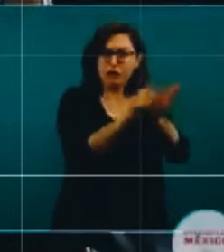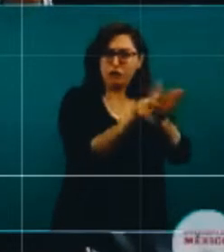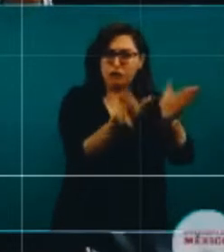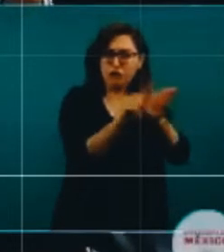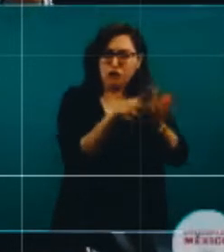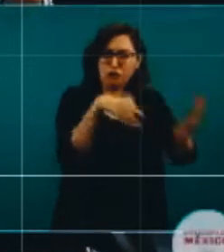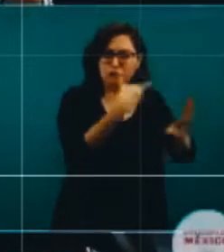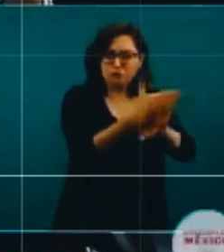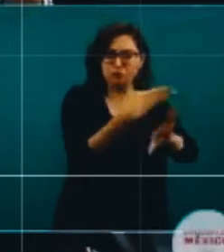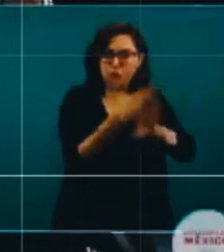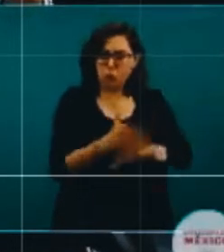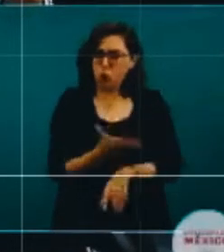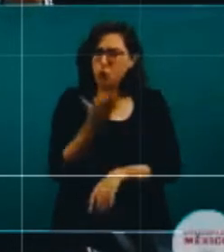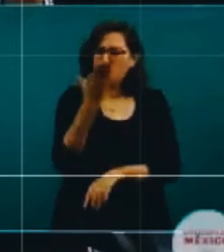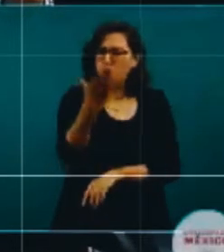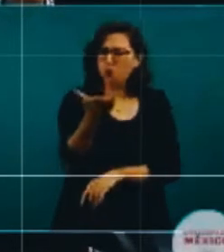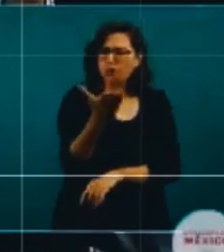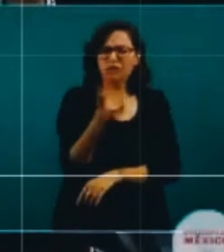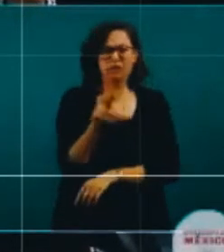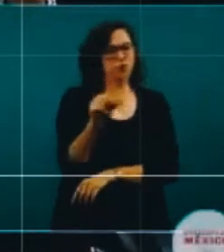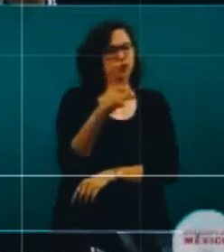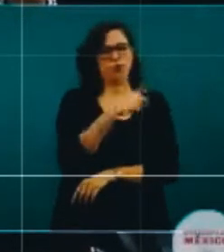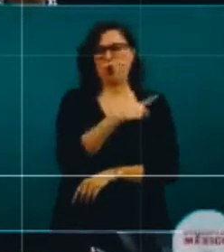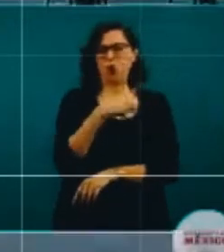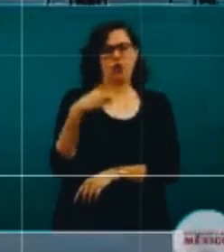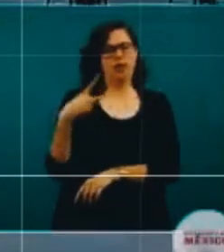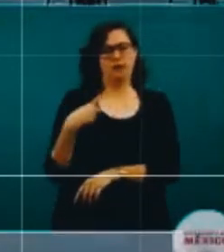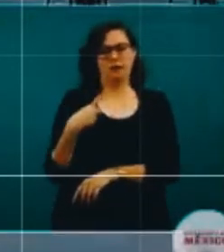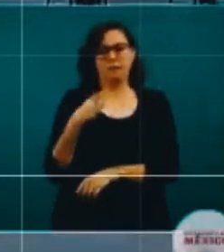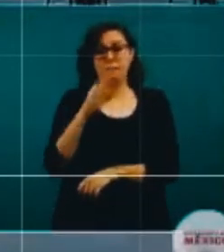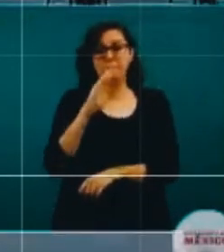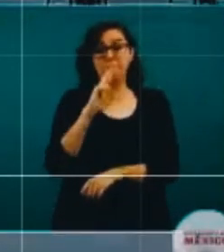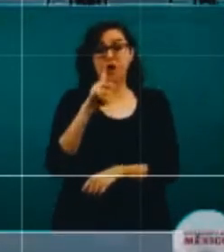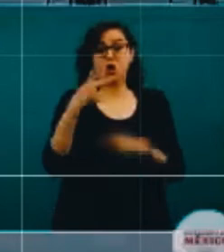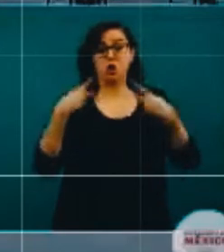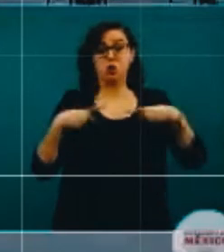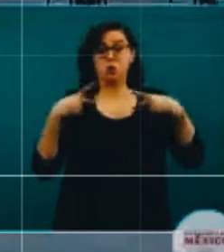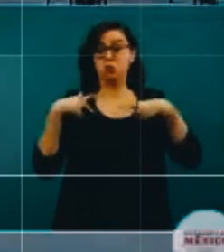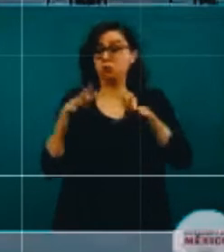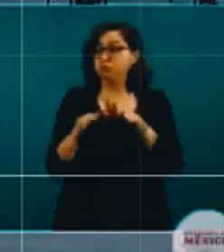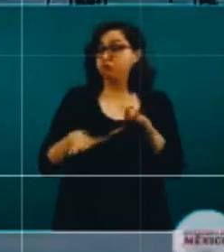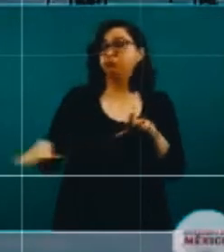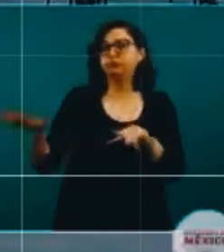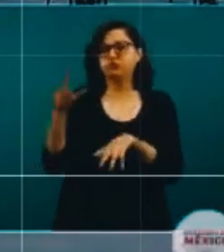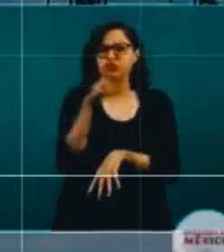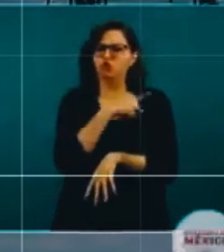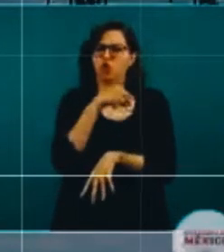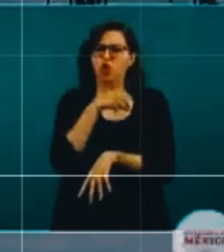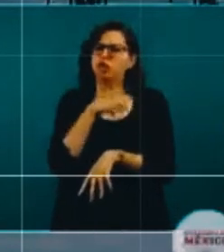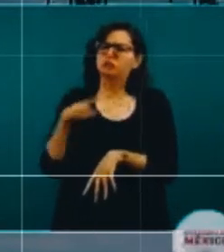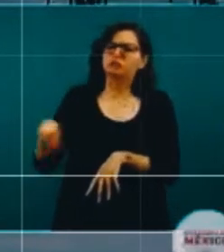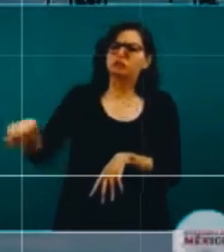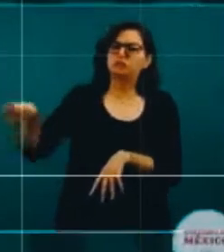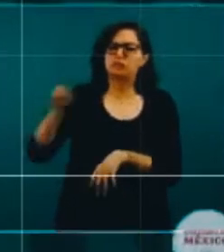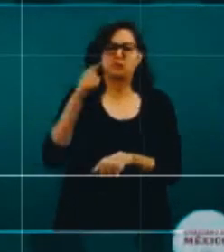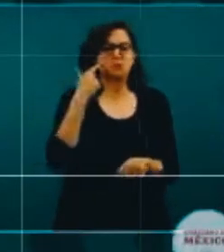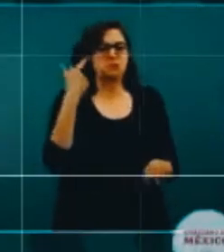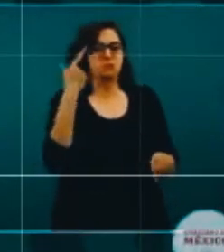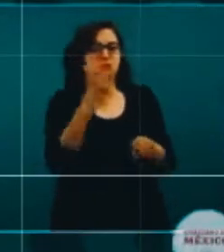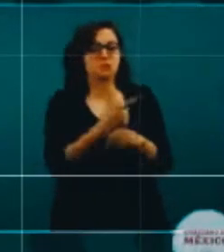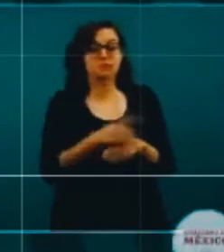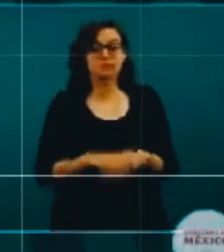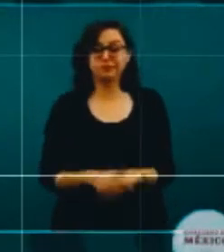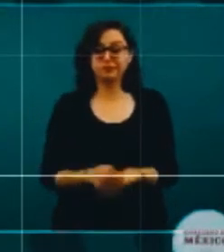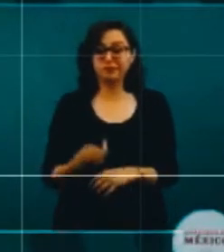periodistas se conducen con tal o cual manera? Es que es muy desigual. Pues